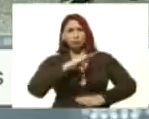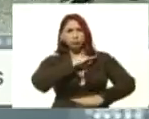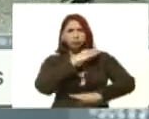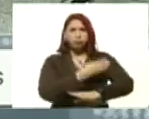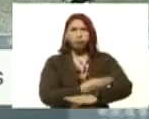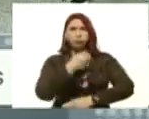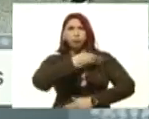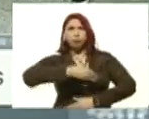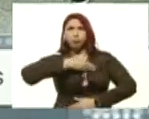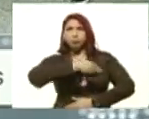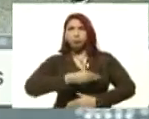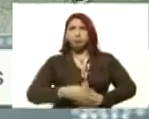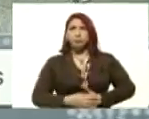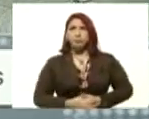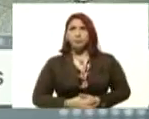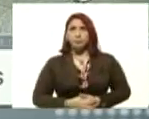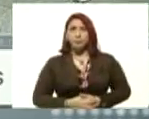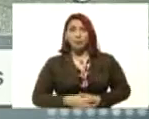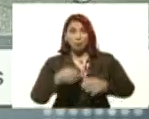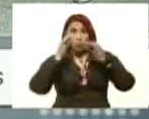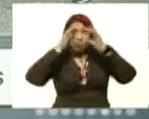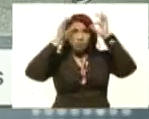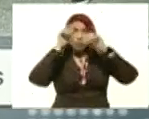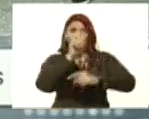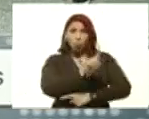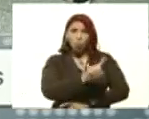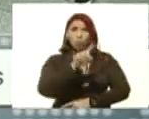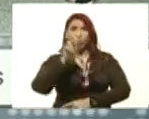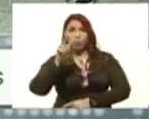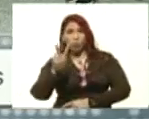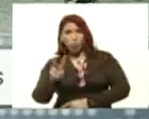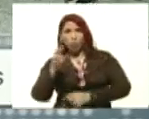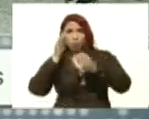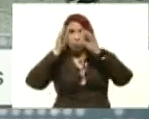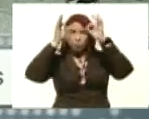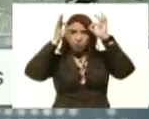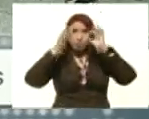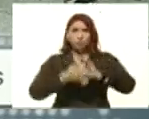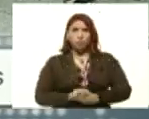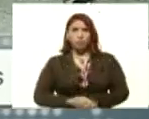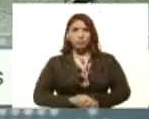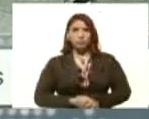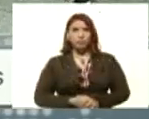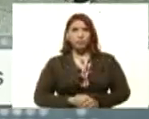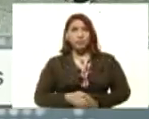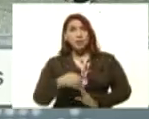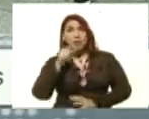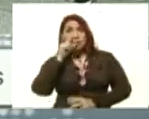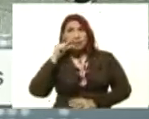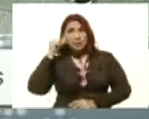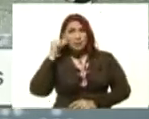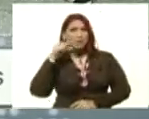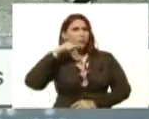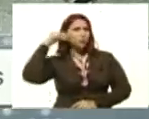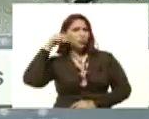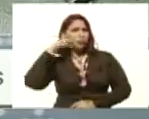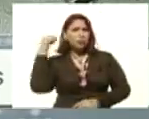misión Robinson 1, Robinson 2, Rivas, Sucre, siempre trabajando todos los